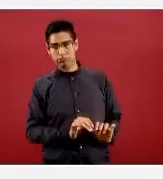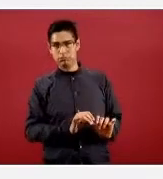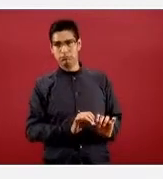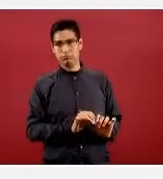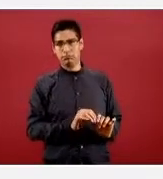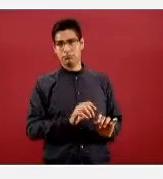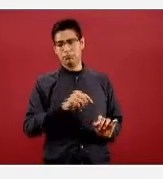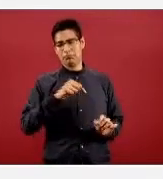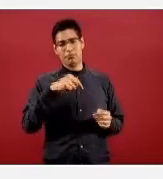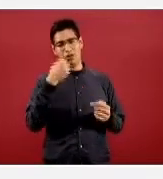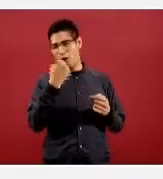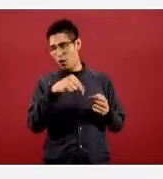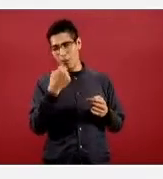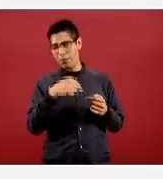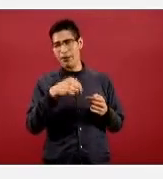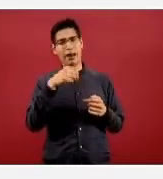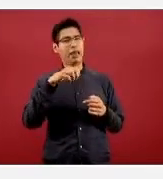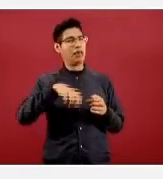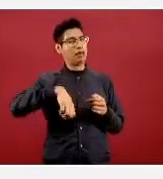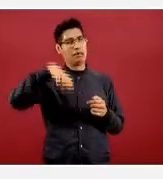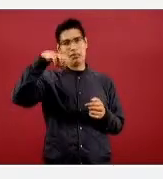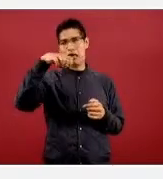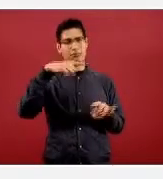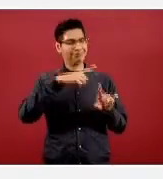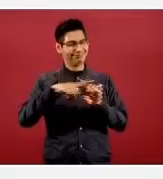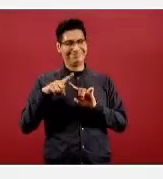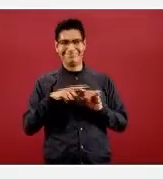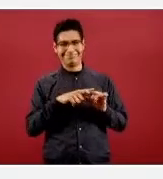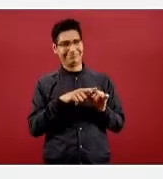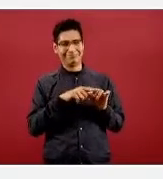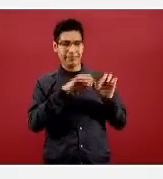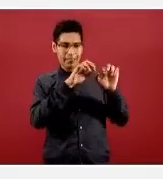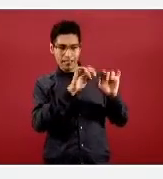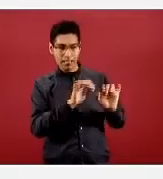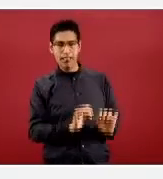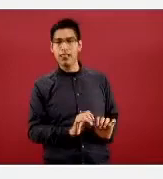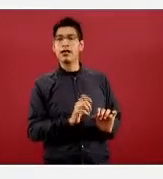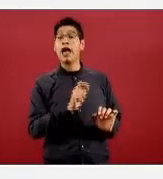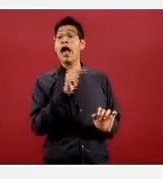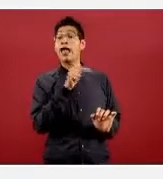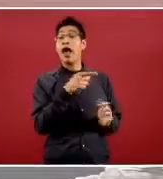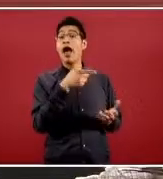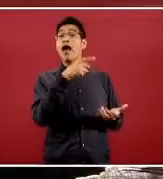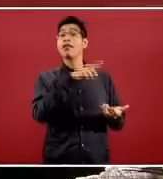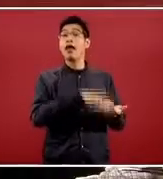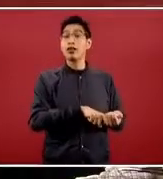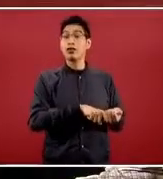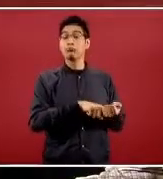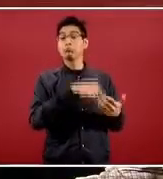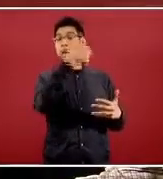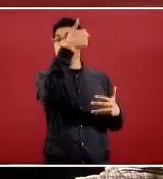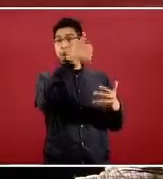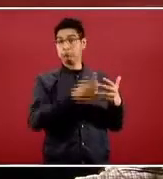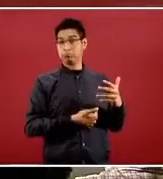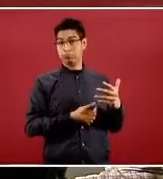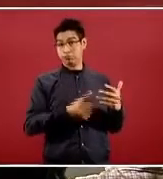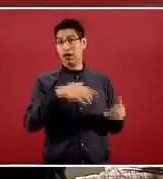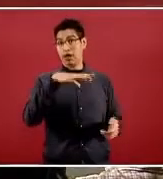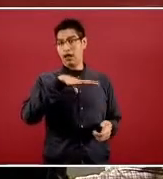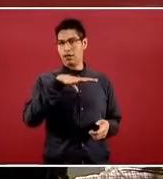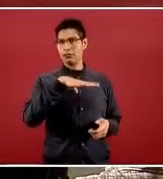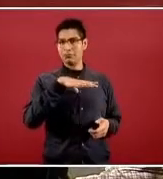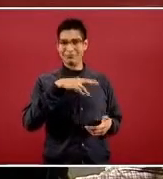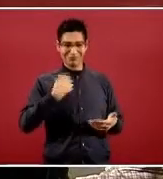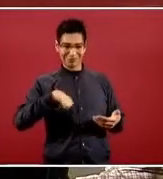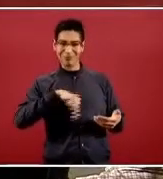sus datos en la propia aplicación, y entonces se empieza a generar una base de datos también para nosotros, pero que